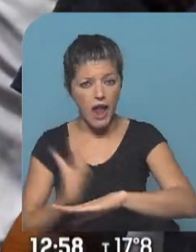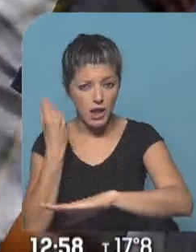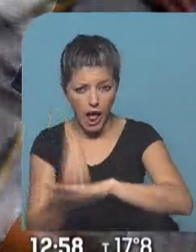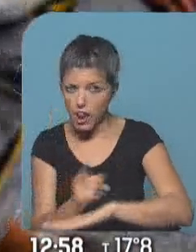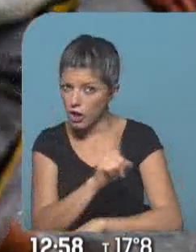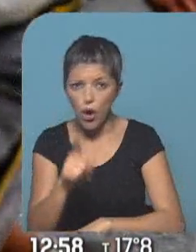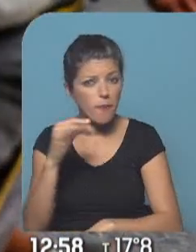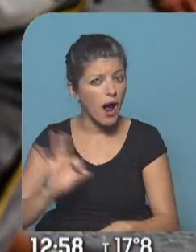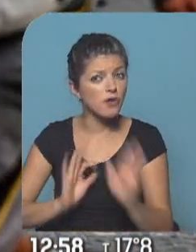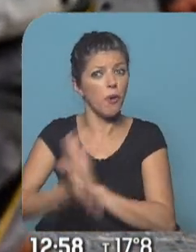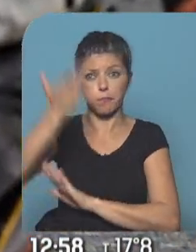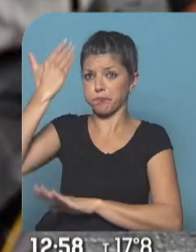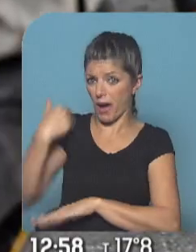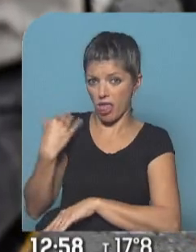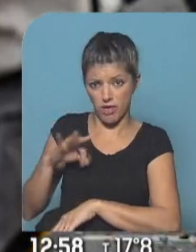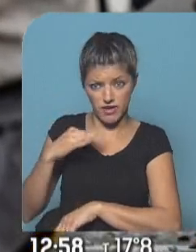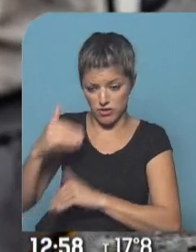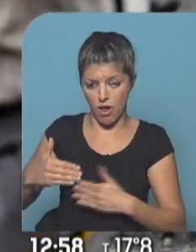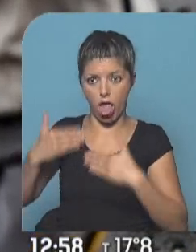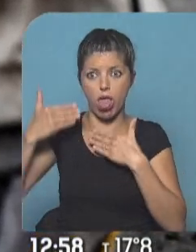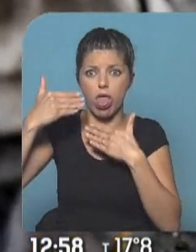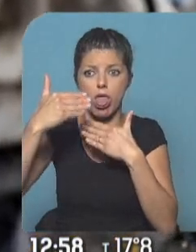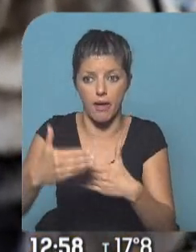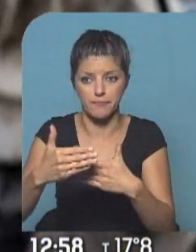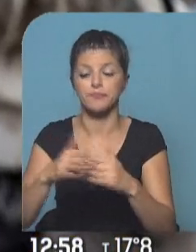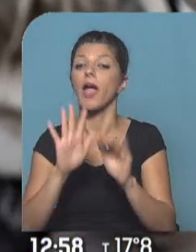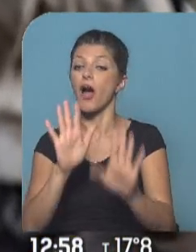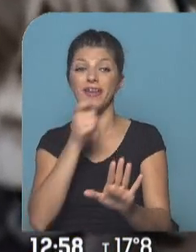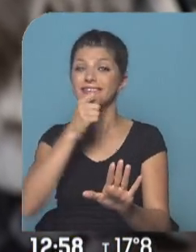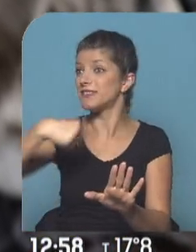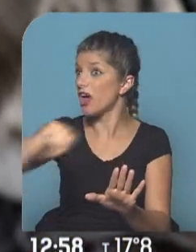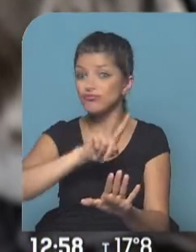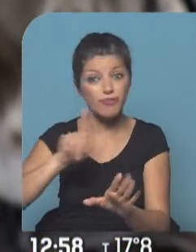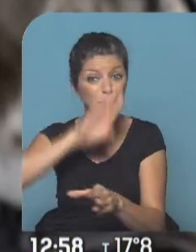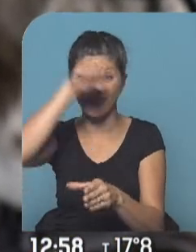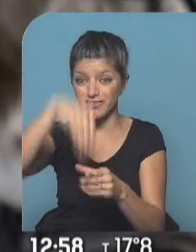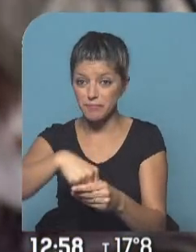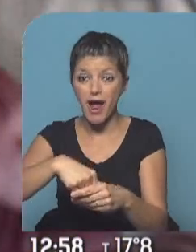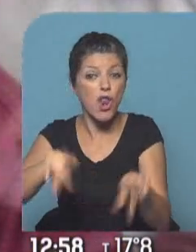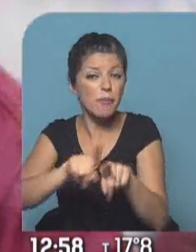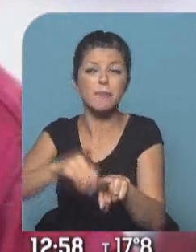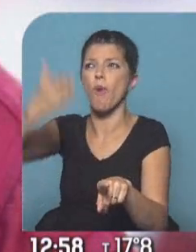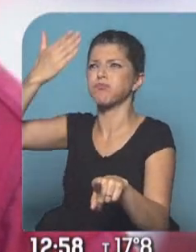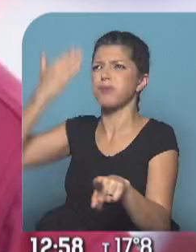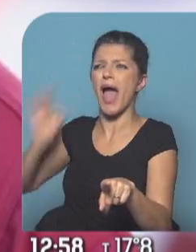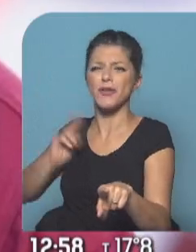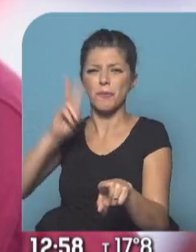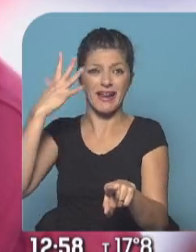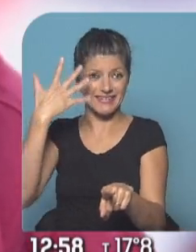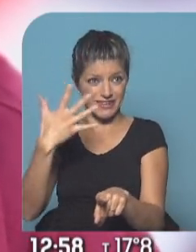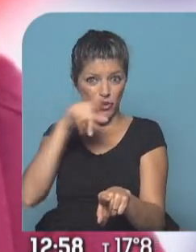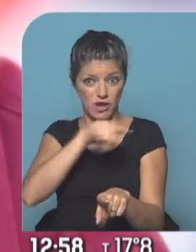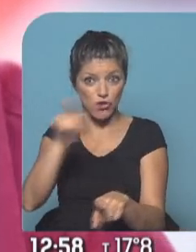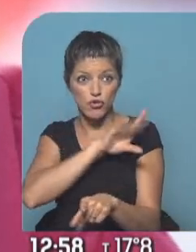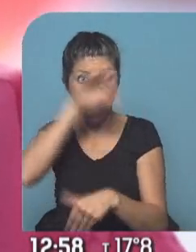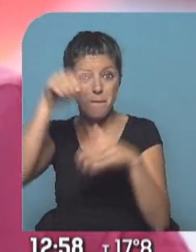el año pasado y se pasaron para este. El problema es que si no lo hace va a pasar como en 2005, que no fueron a las elecciones parlamentarias y se quedaron sin